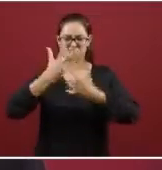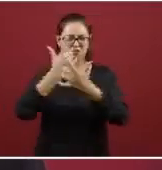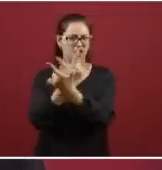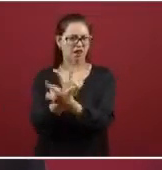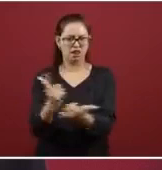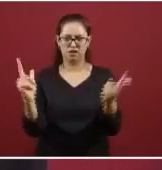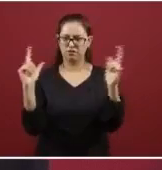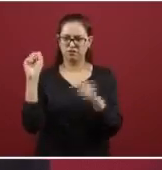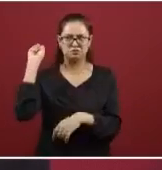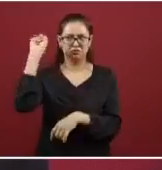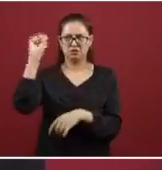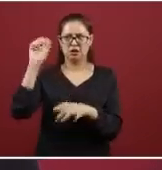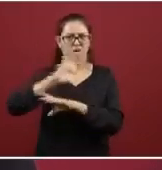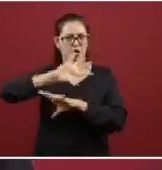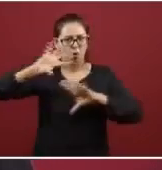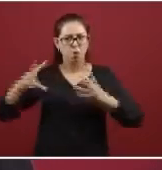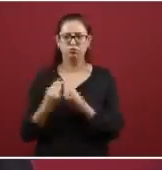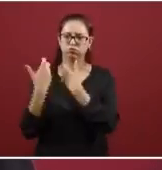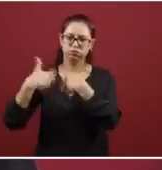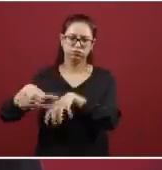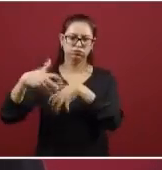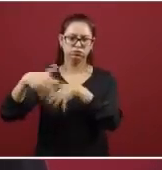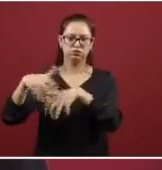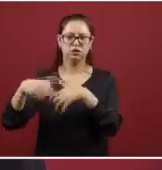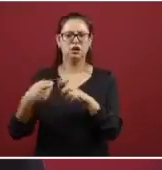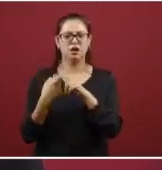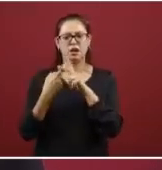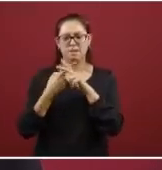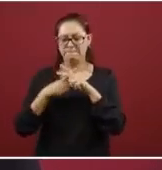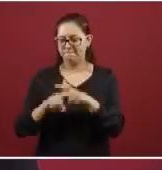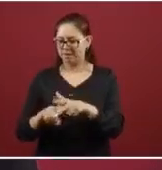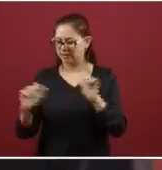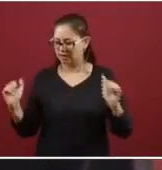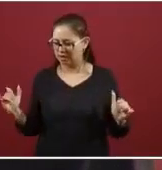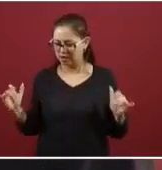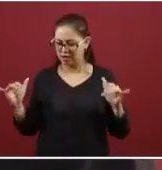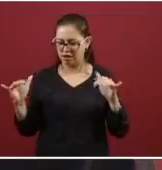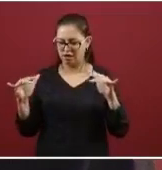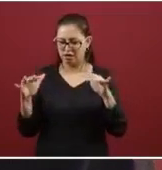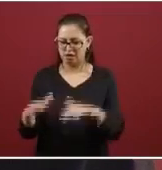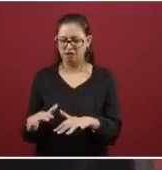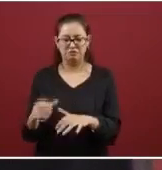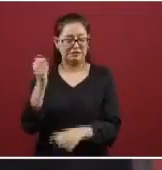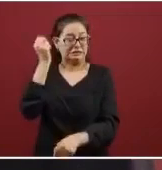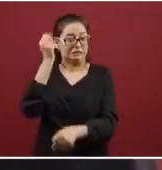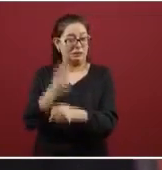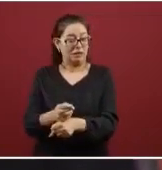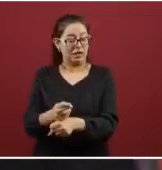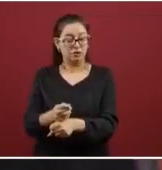sindicatos. Tengo ese informe. Empiezan a reunirse desde muy